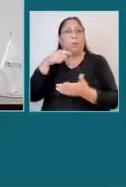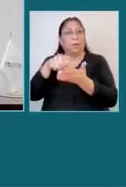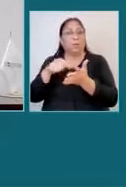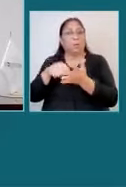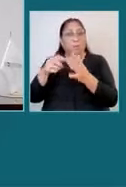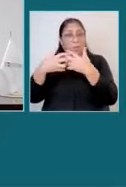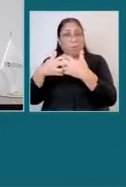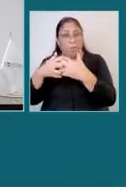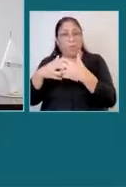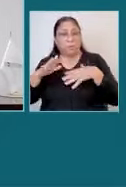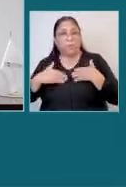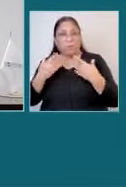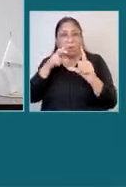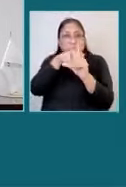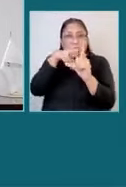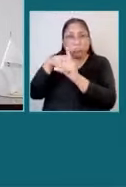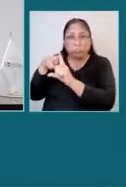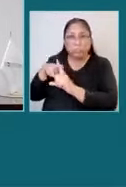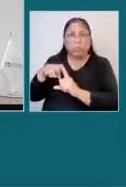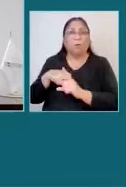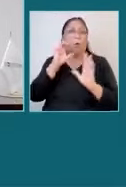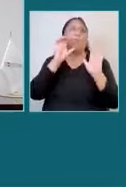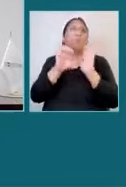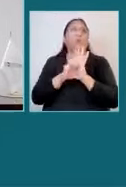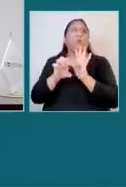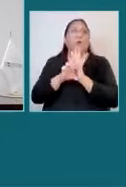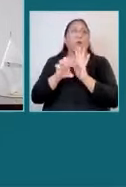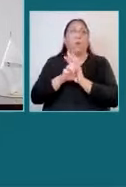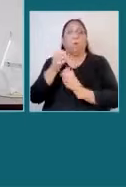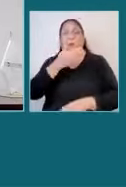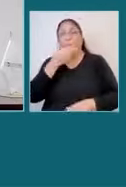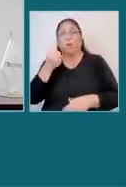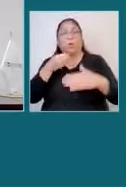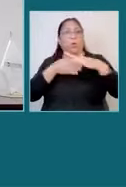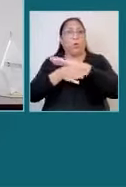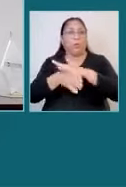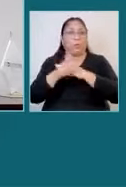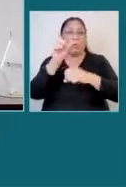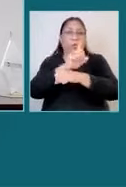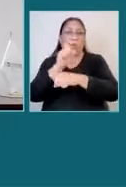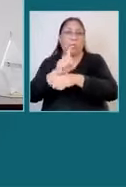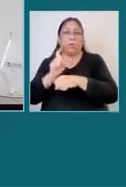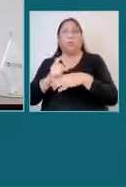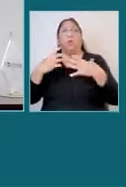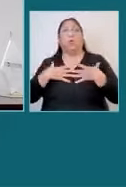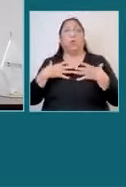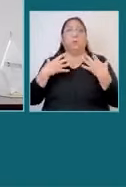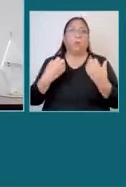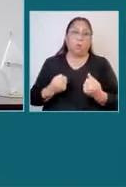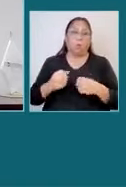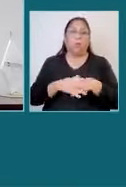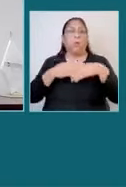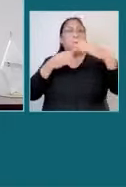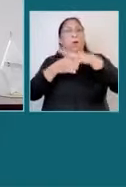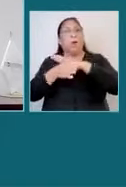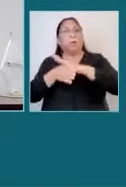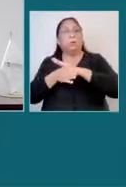emprendedores puedan haber identificado, ¿no? Como son, por ejemplo, mejorar el acceso a la educación, a la salud, el acceso